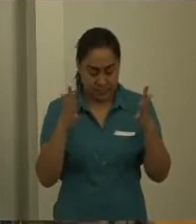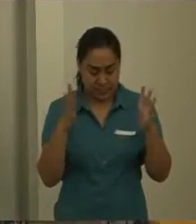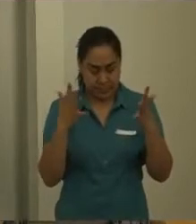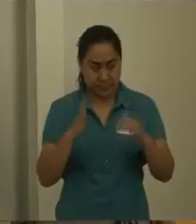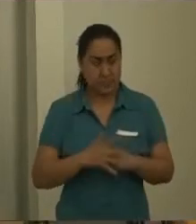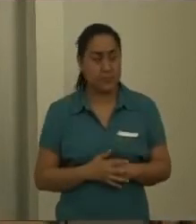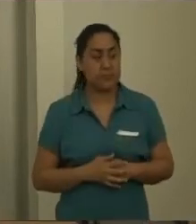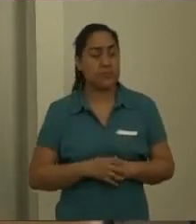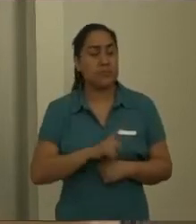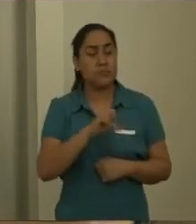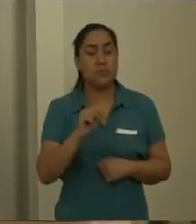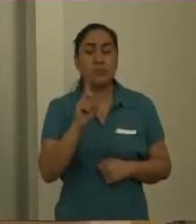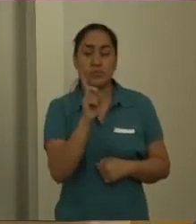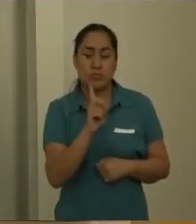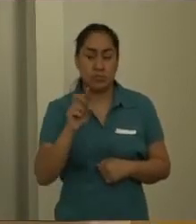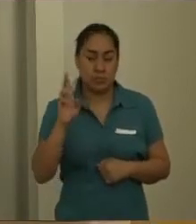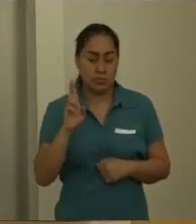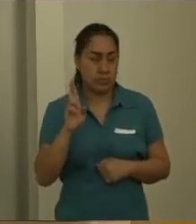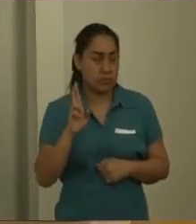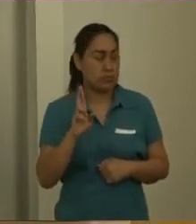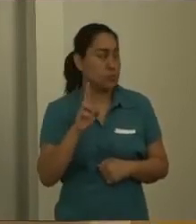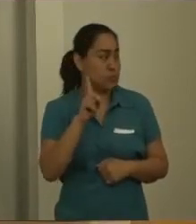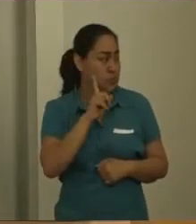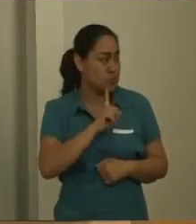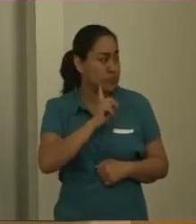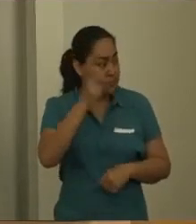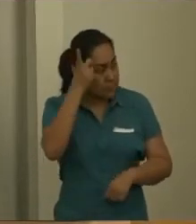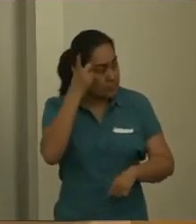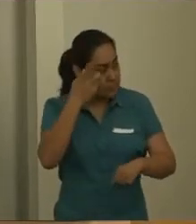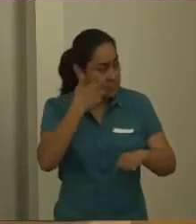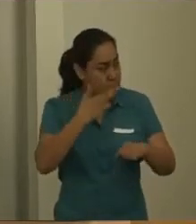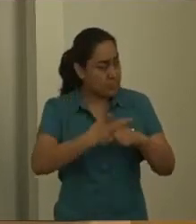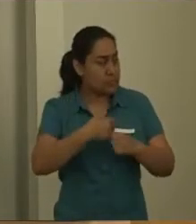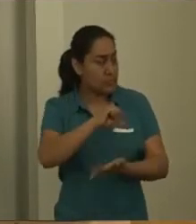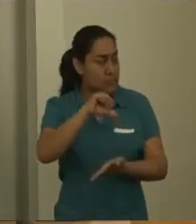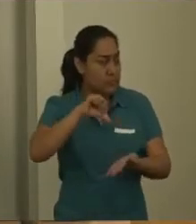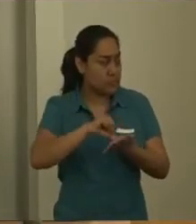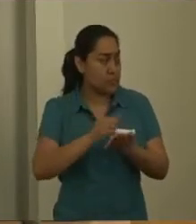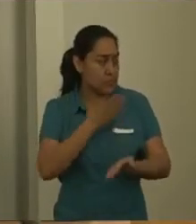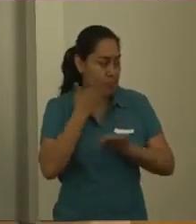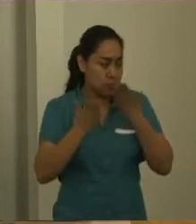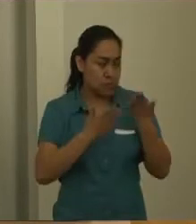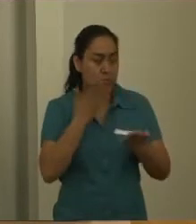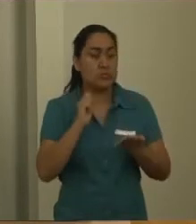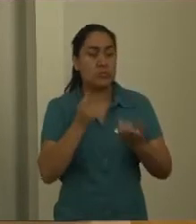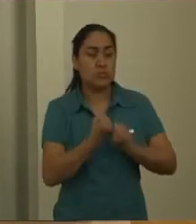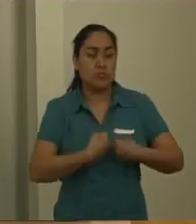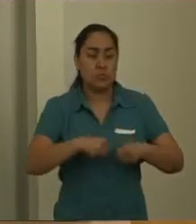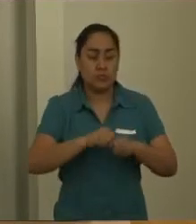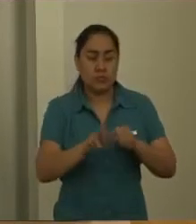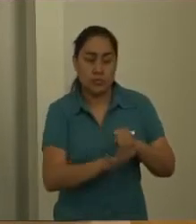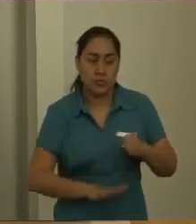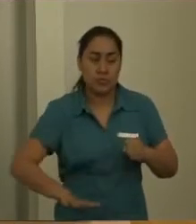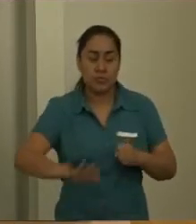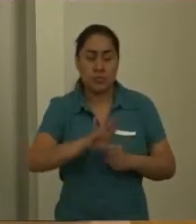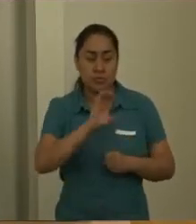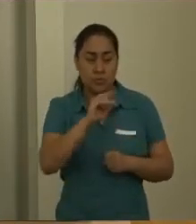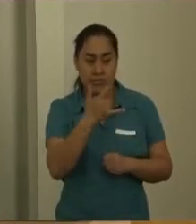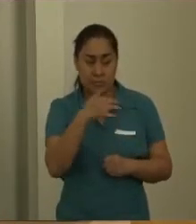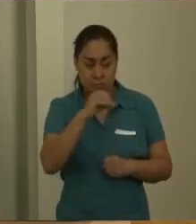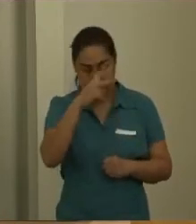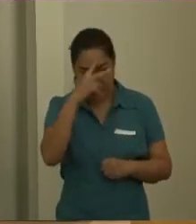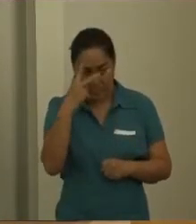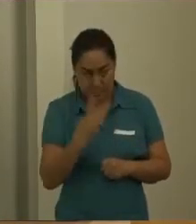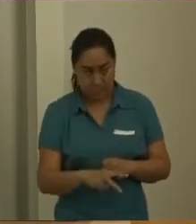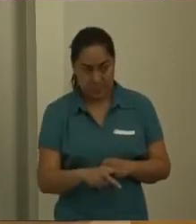y la doctora argentina directora actual del centro de estudios sociológicos del colegio de méxico en donde también